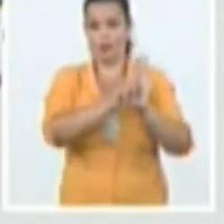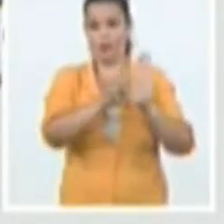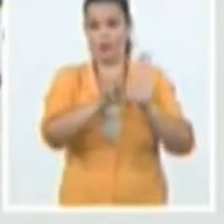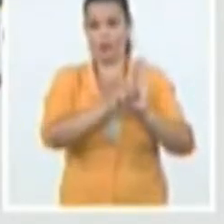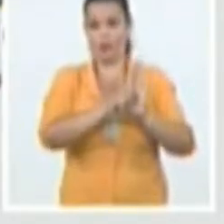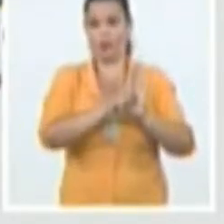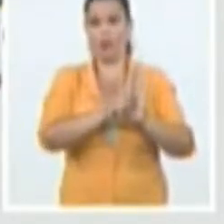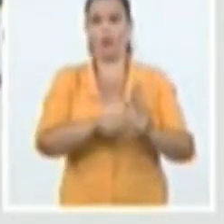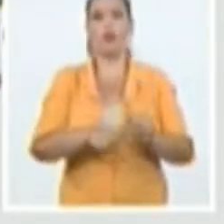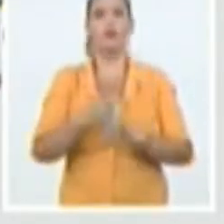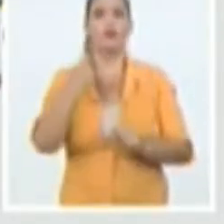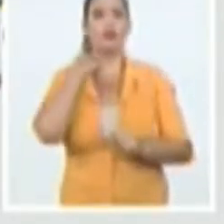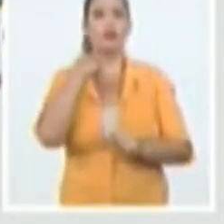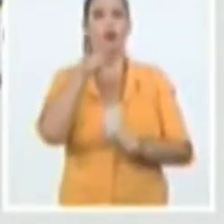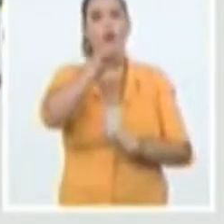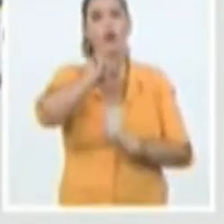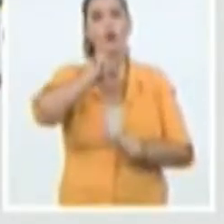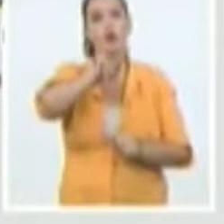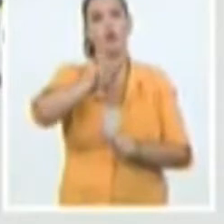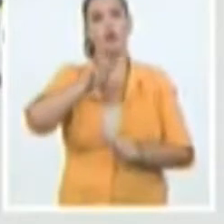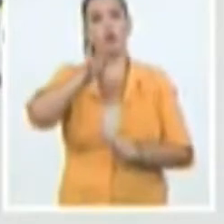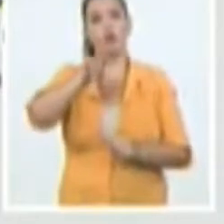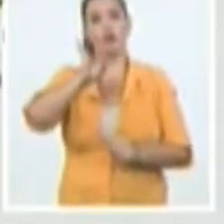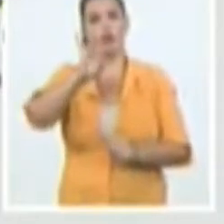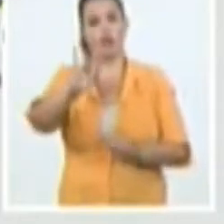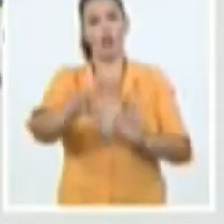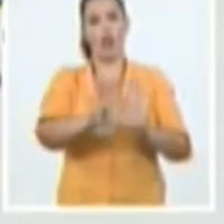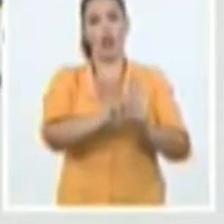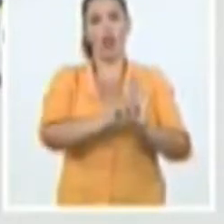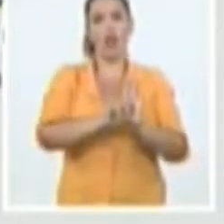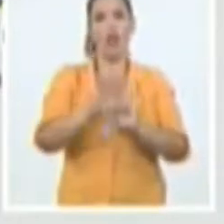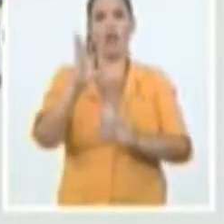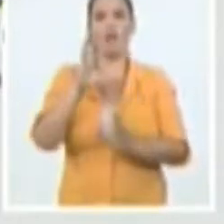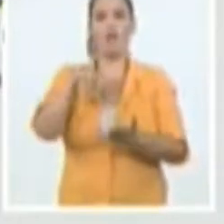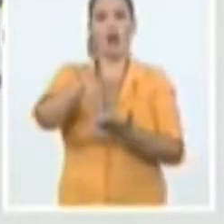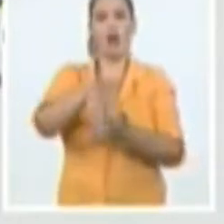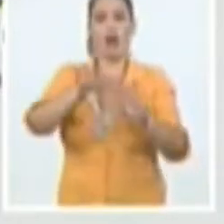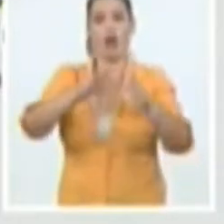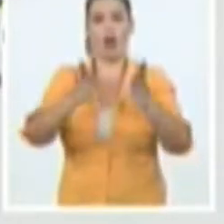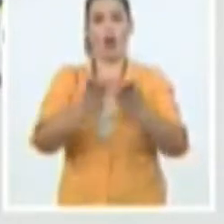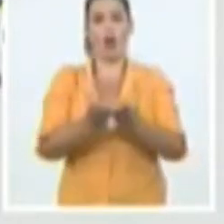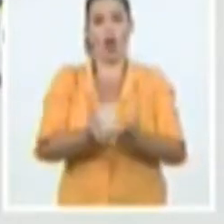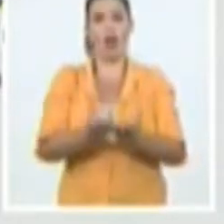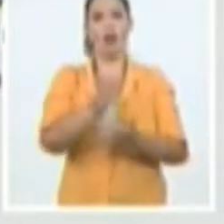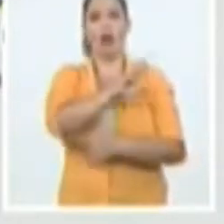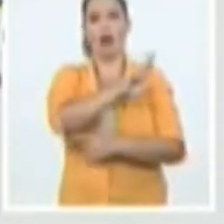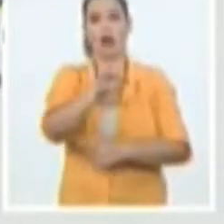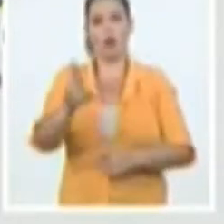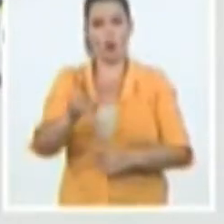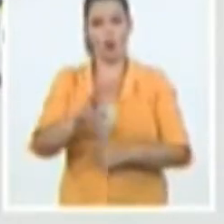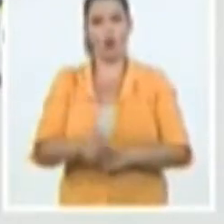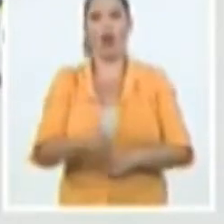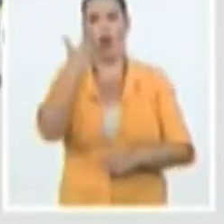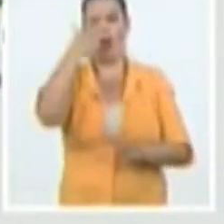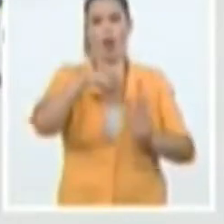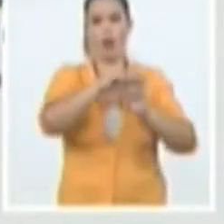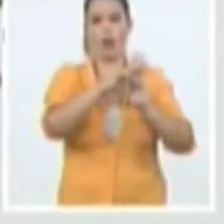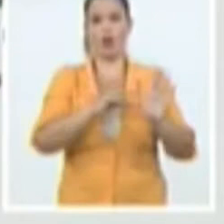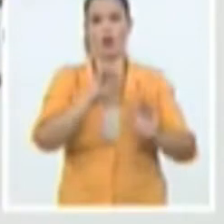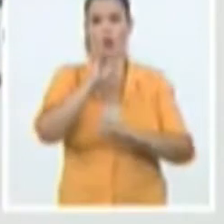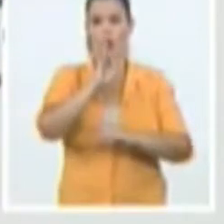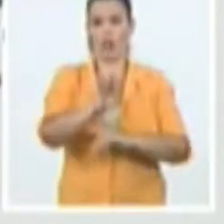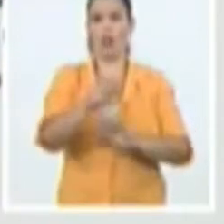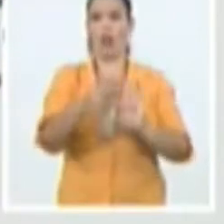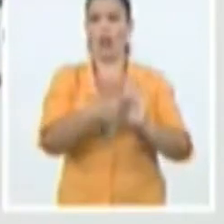1997, Ley de la Fiscalía General de la República, en su artículo 7, que establece entre los